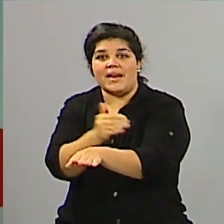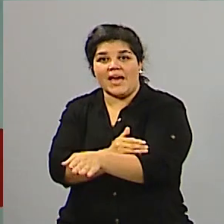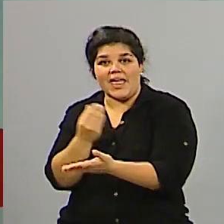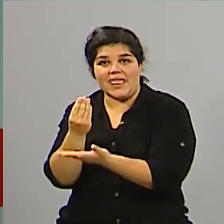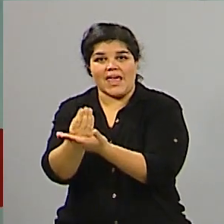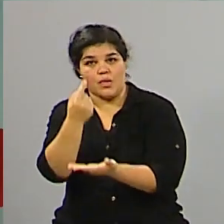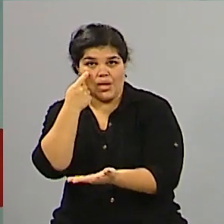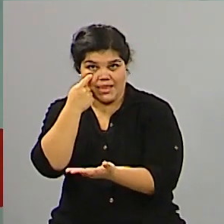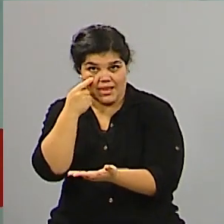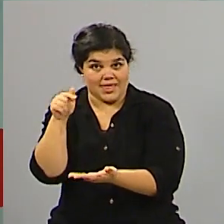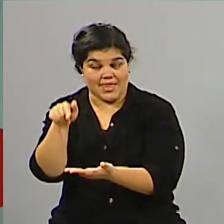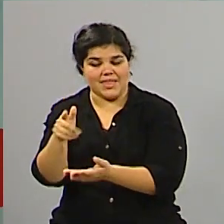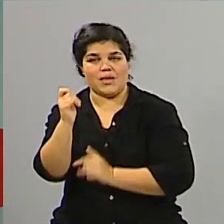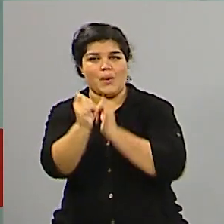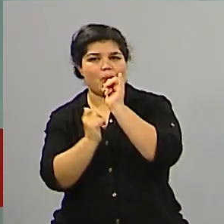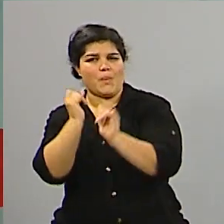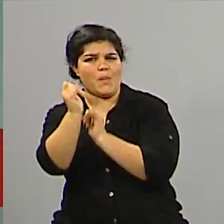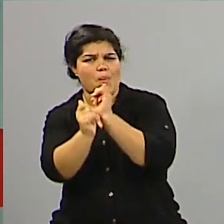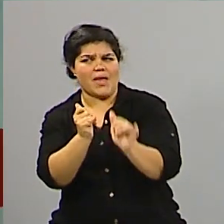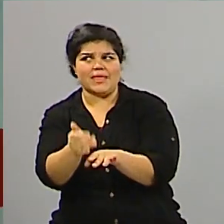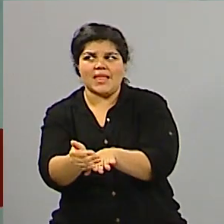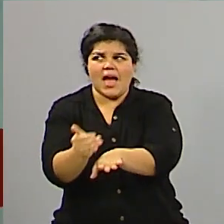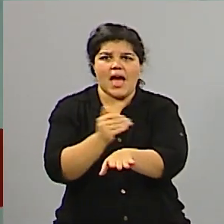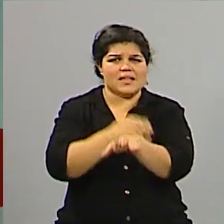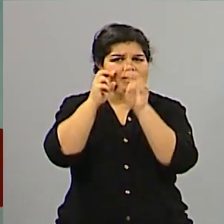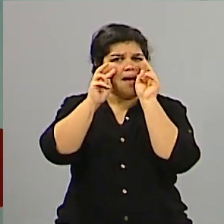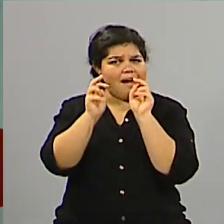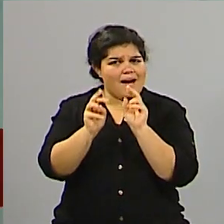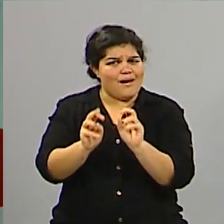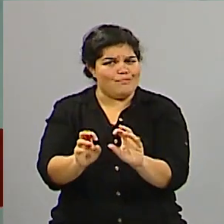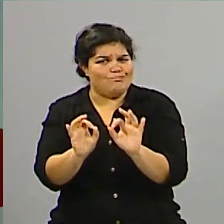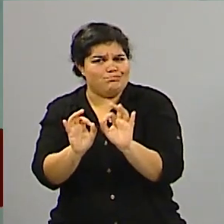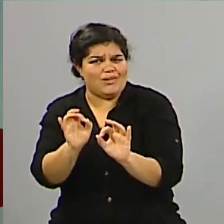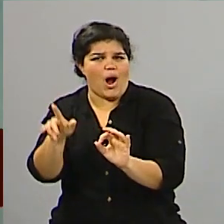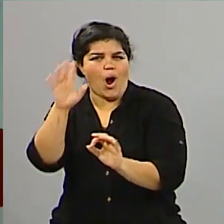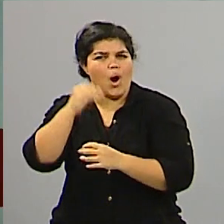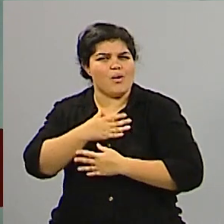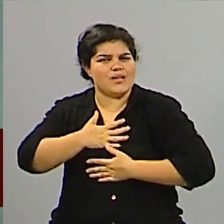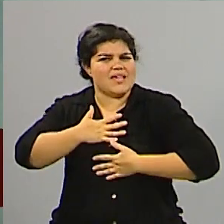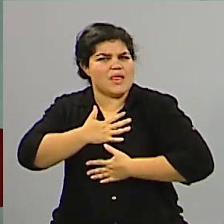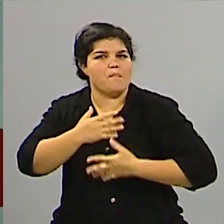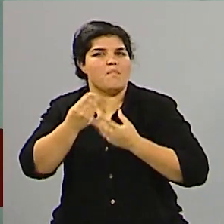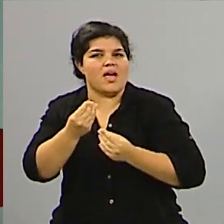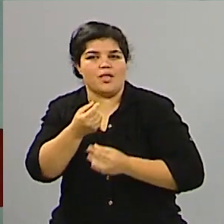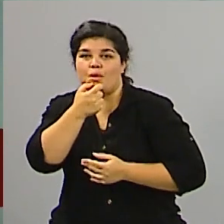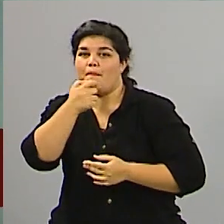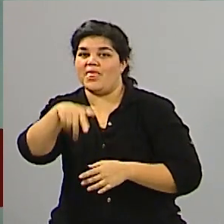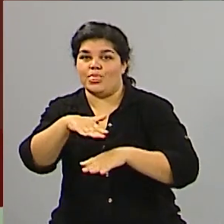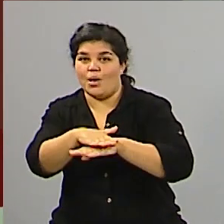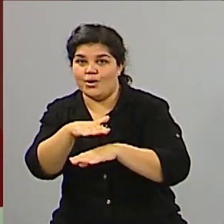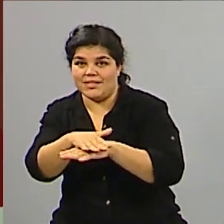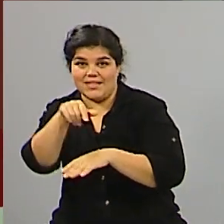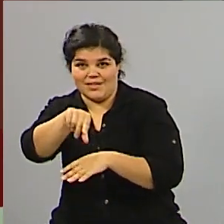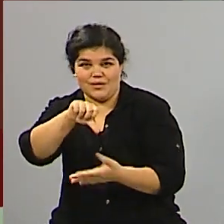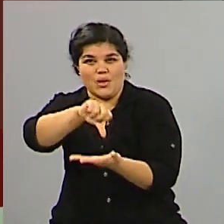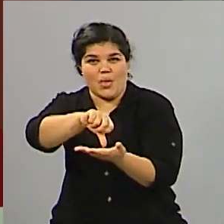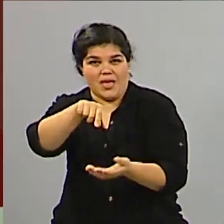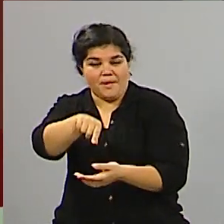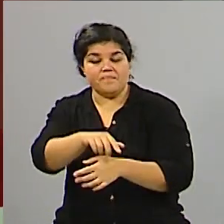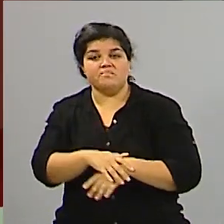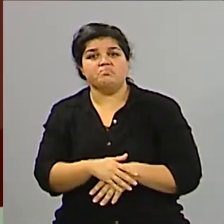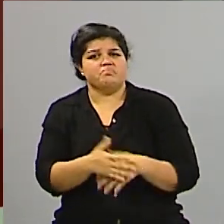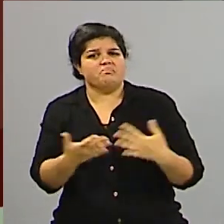algo planificado, sino algo que se está dando por la coyuntura del cambio. Entonces uno, como decíamos previamente,